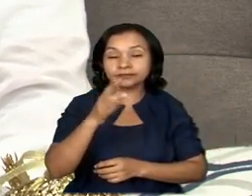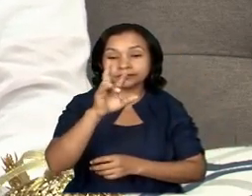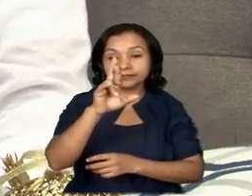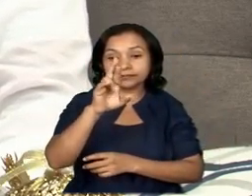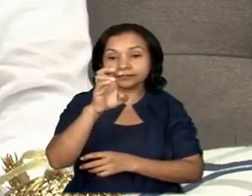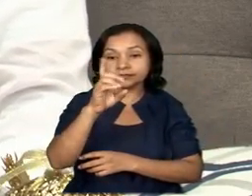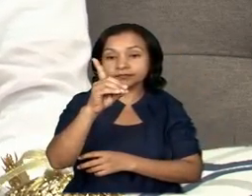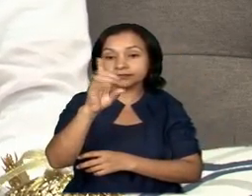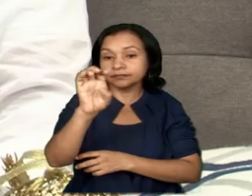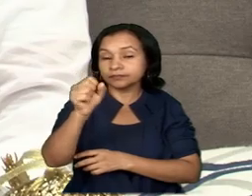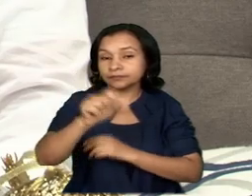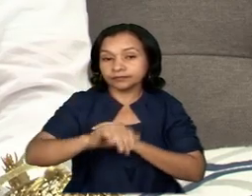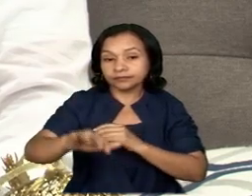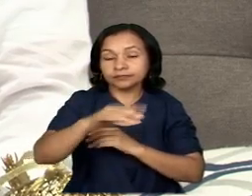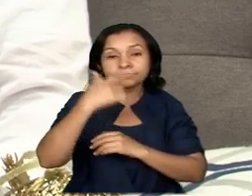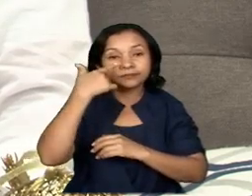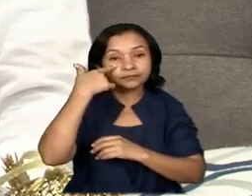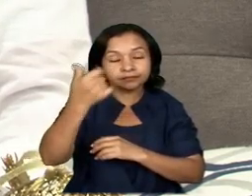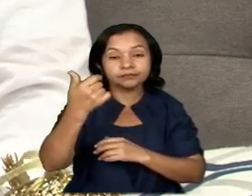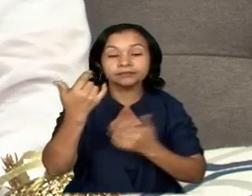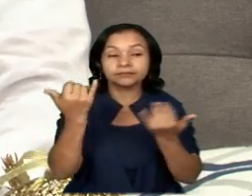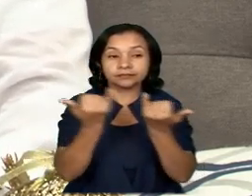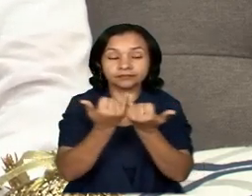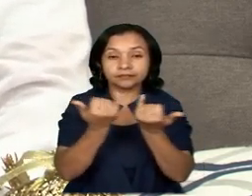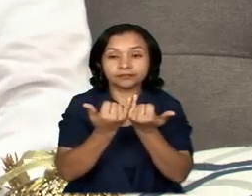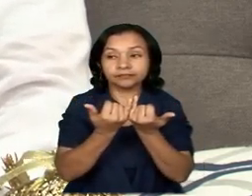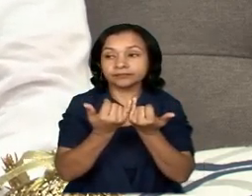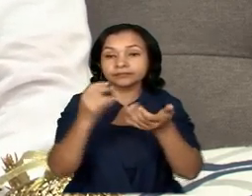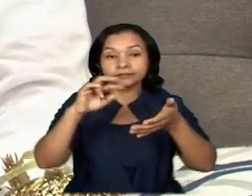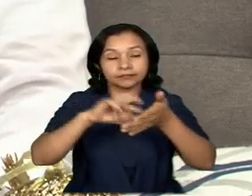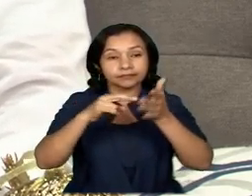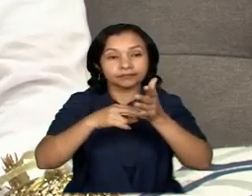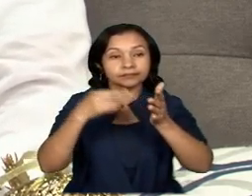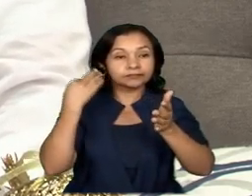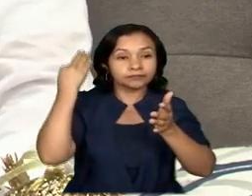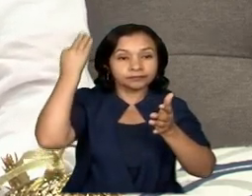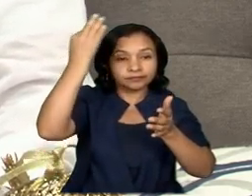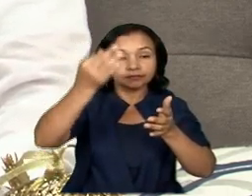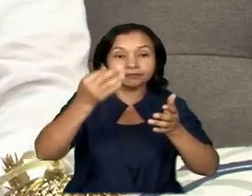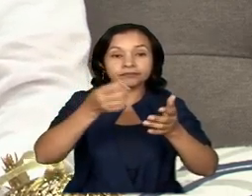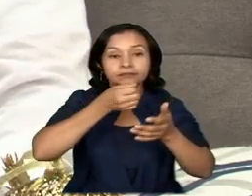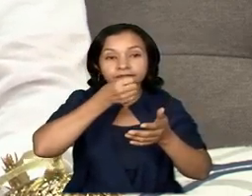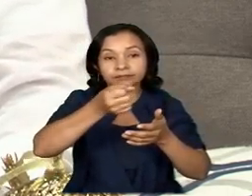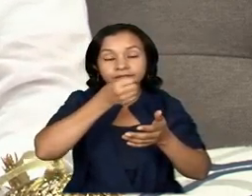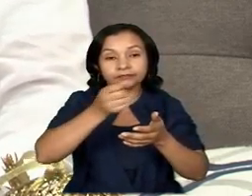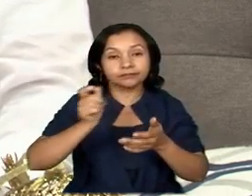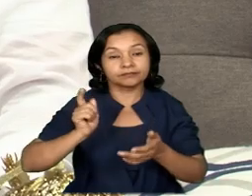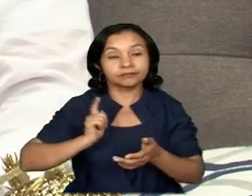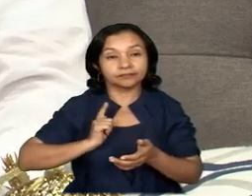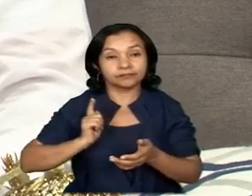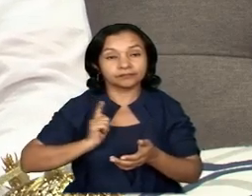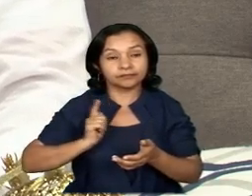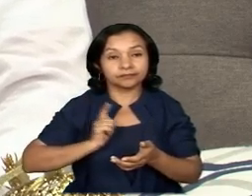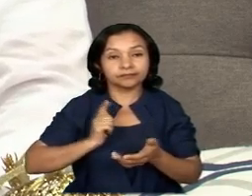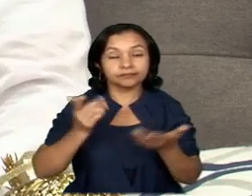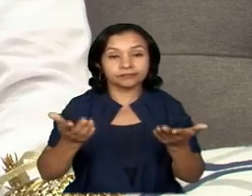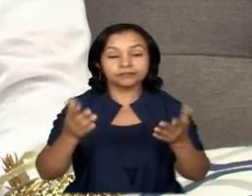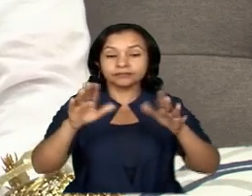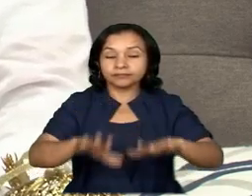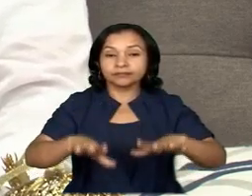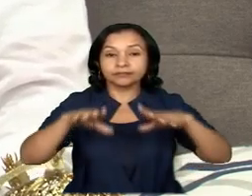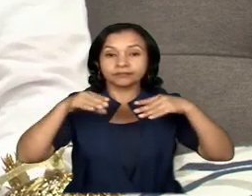para conocer las redes sociales, para identificar lo que son las falsas noticias, para construir contenido, para aceptar